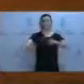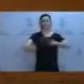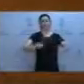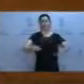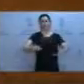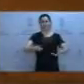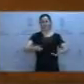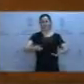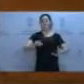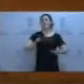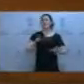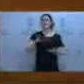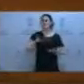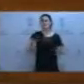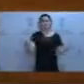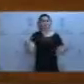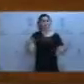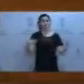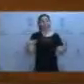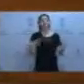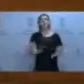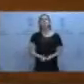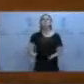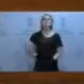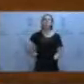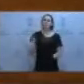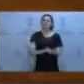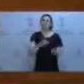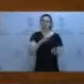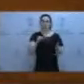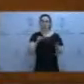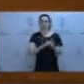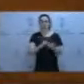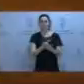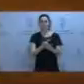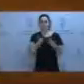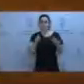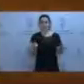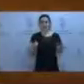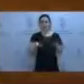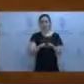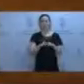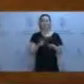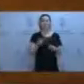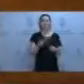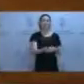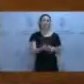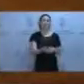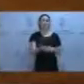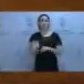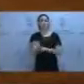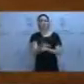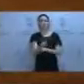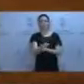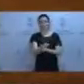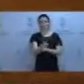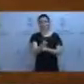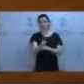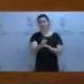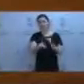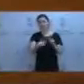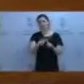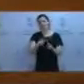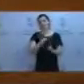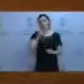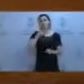y derechos, y una vez más, en el 2016, vulnerados e ignorados. Dicho sea de paso, la